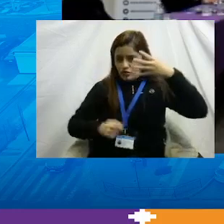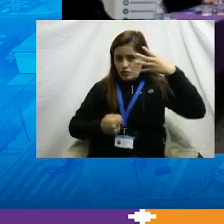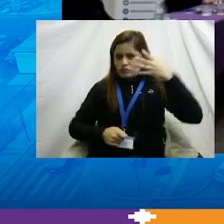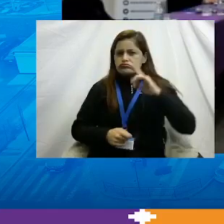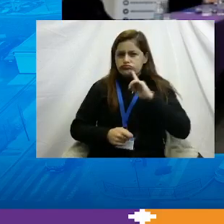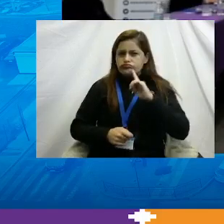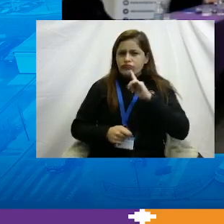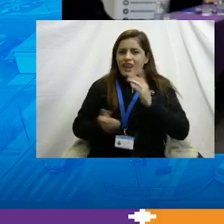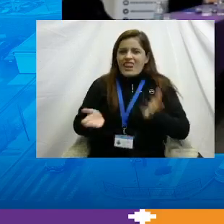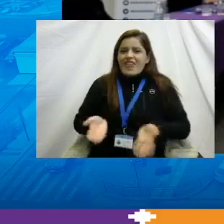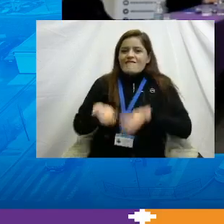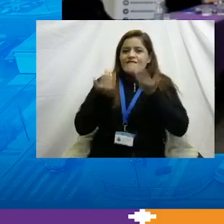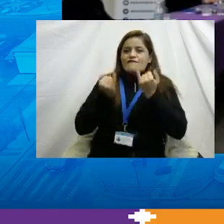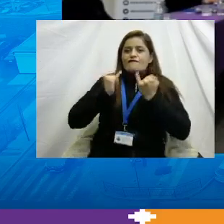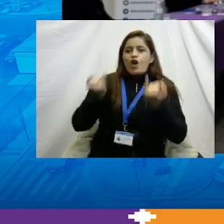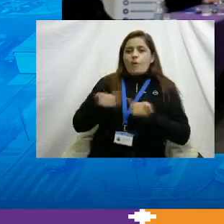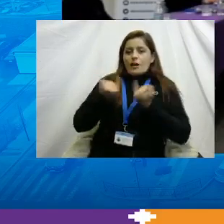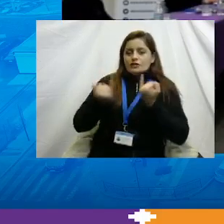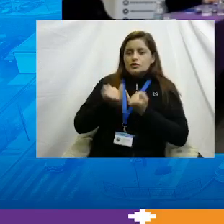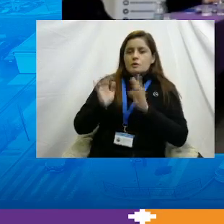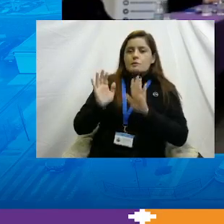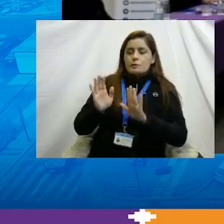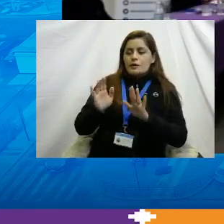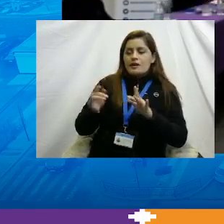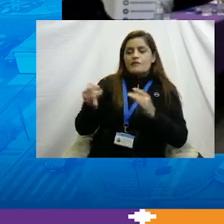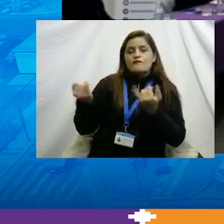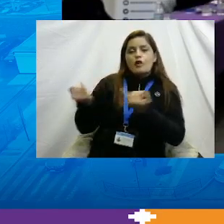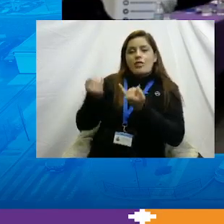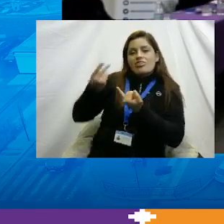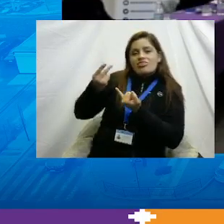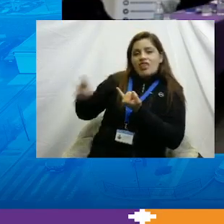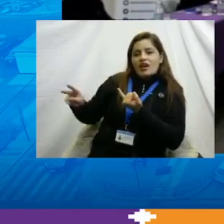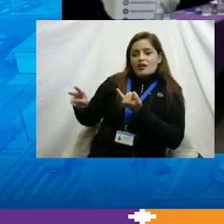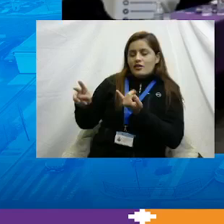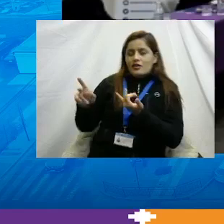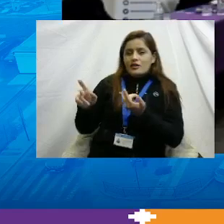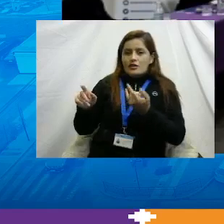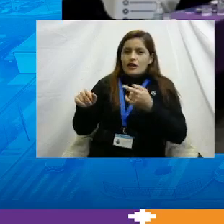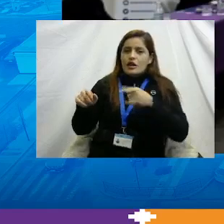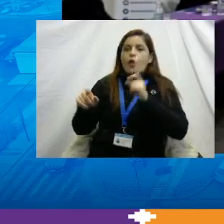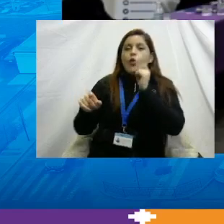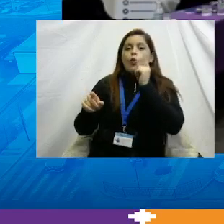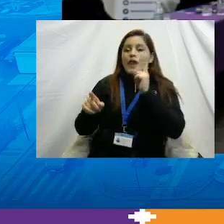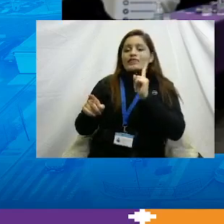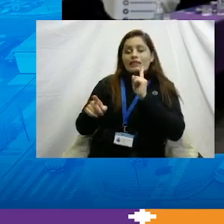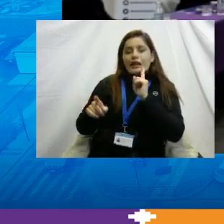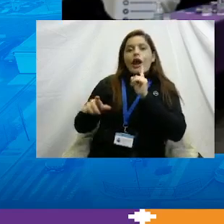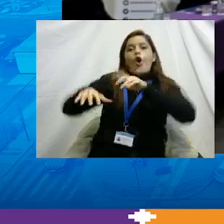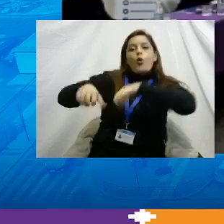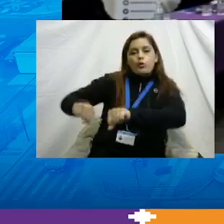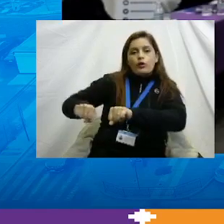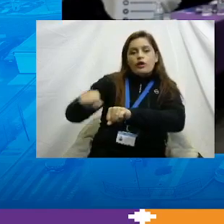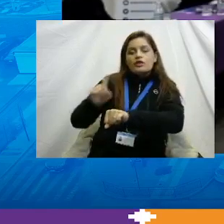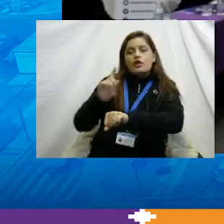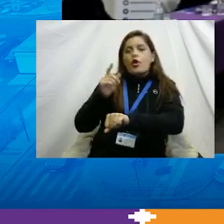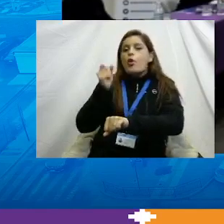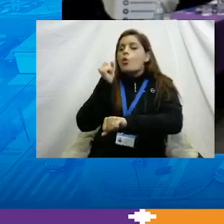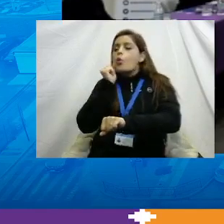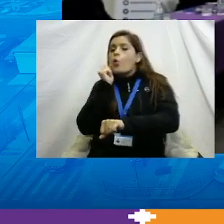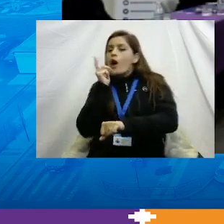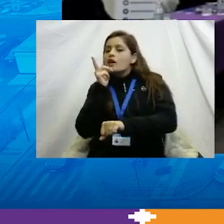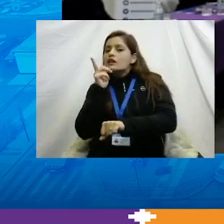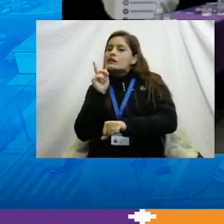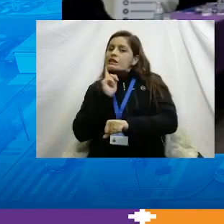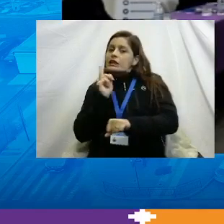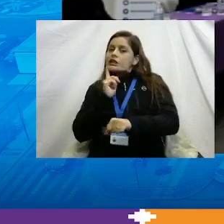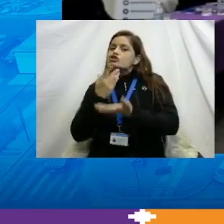Tenemos un levantamiento inicial, pero la idea es hacer este cruce de los que efectivamente están hoy día activos y cómo podemos avanzar en que los